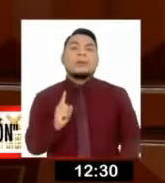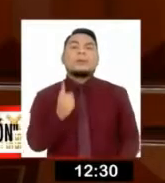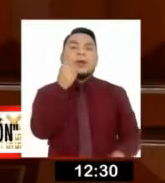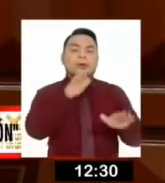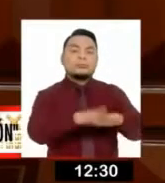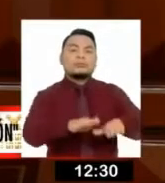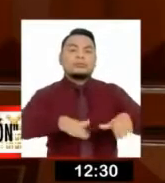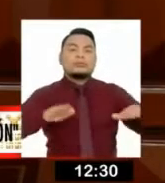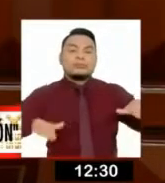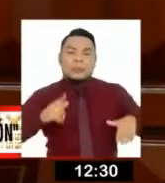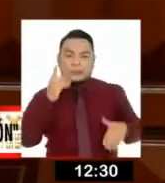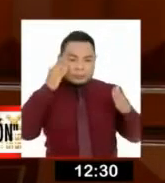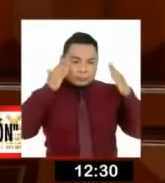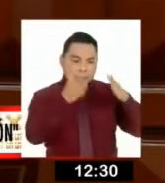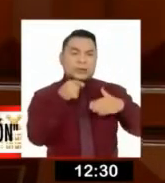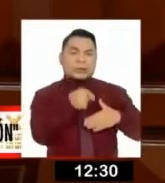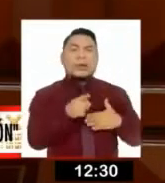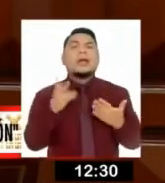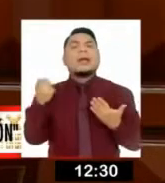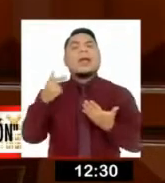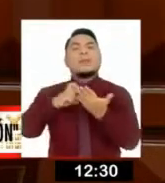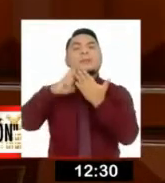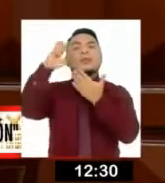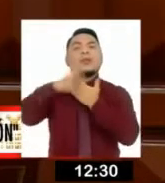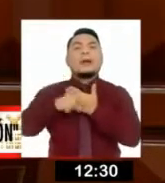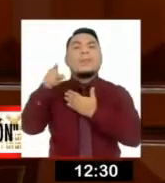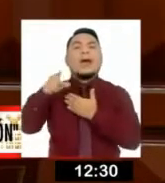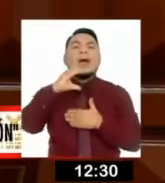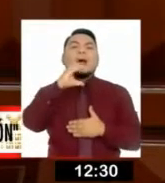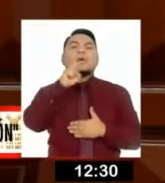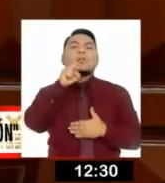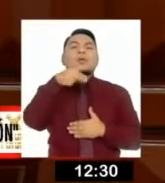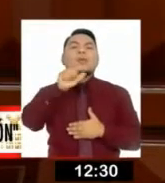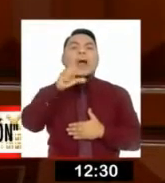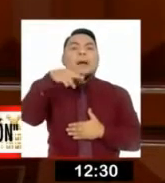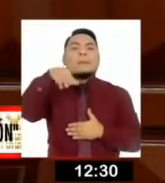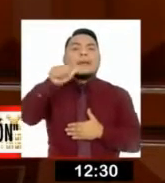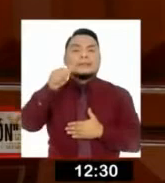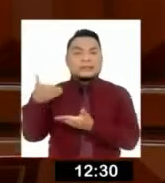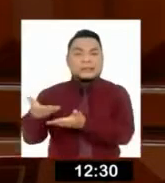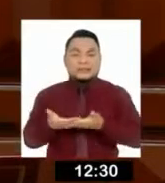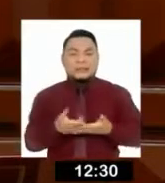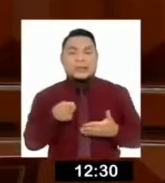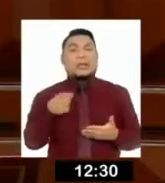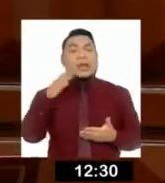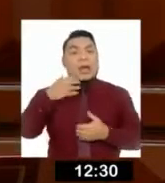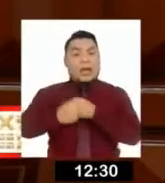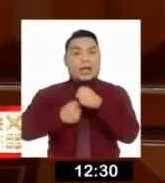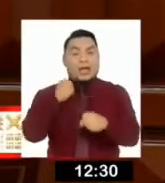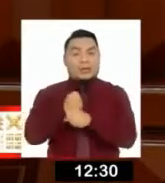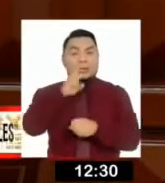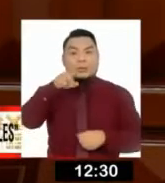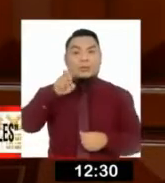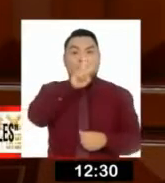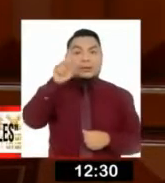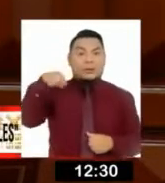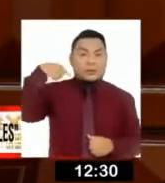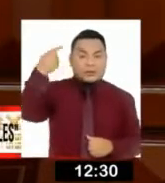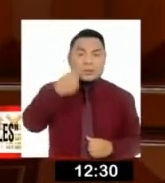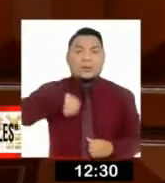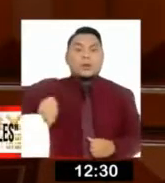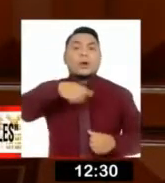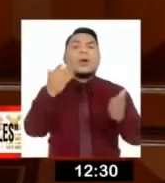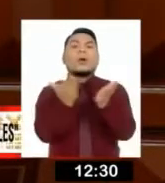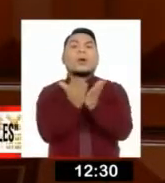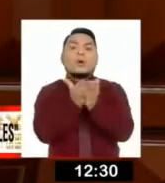infancia, retornando el programa Cuna Más. A más tardar en el primer semestre del año 2022, nuestras